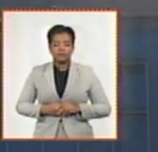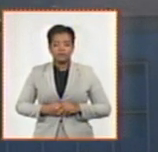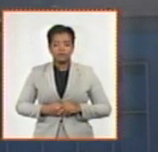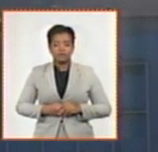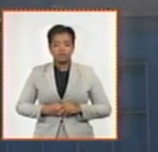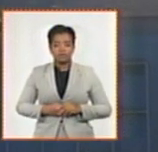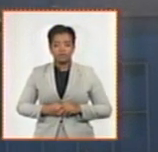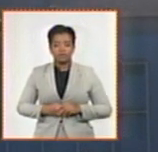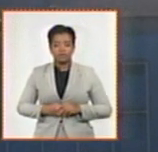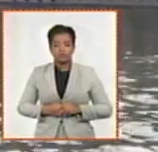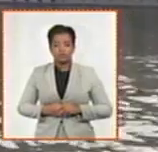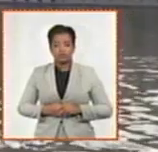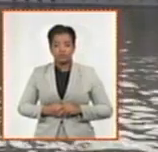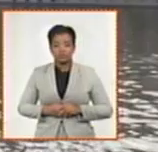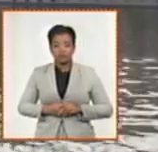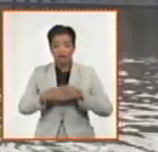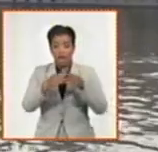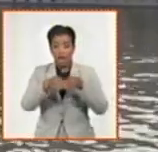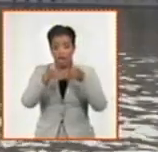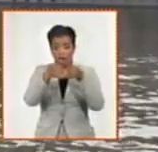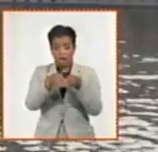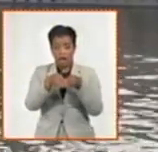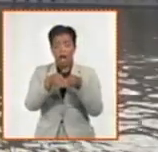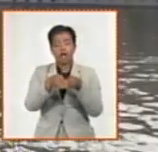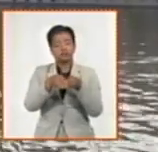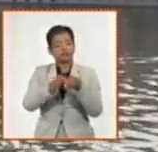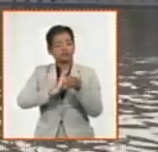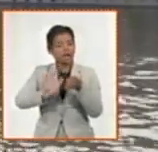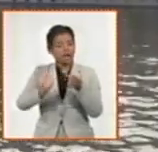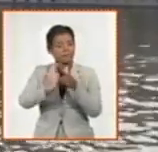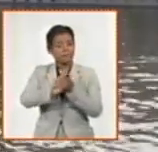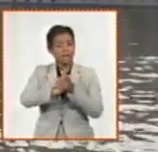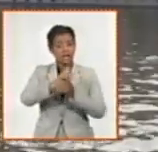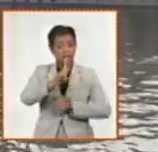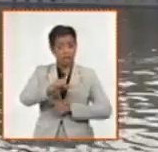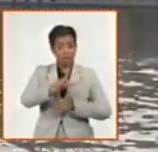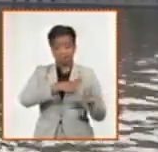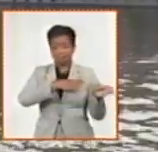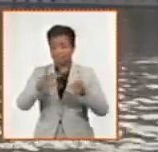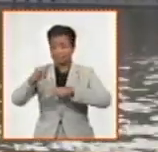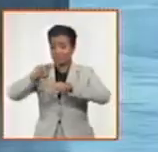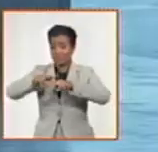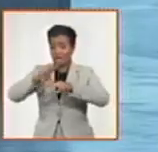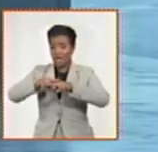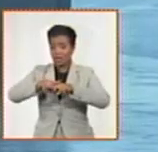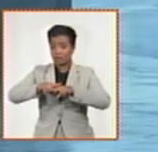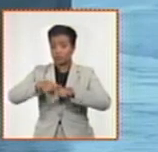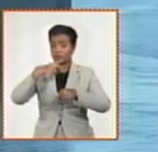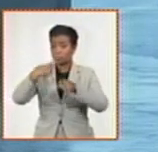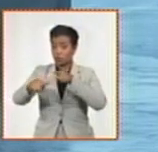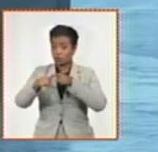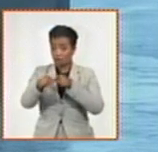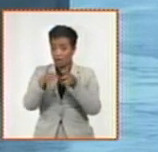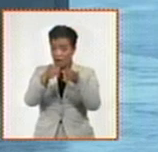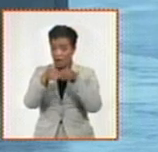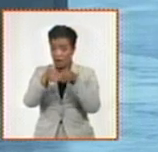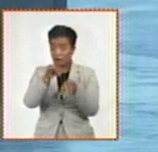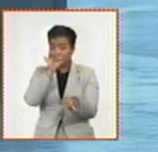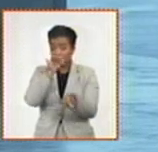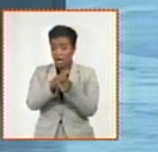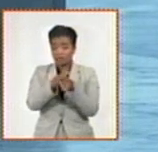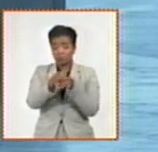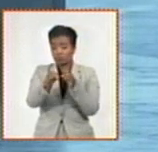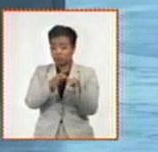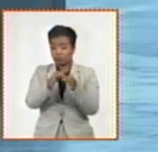sus centrales en Mariel y en La Habana, una vez que sincronice la séptima unidad, entregará